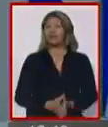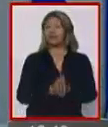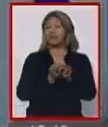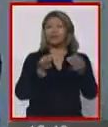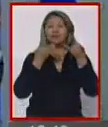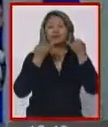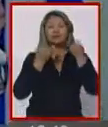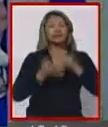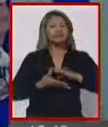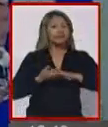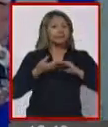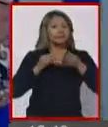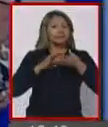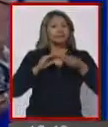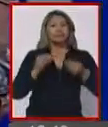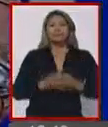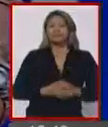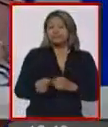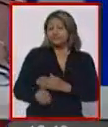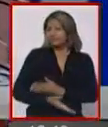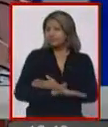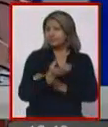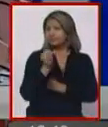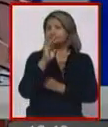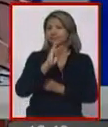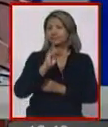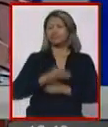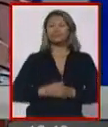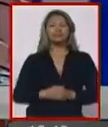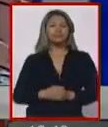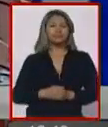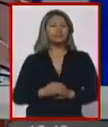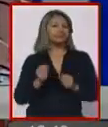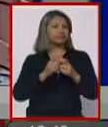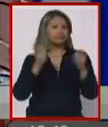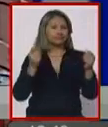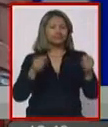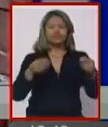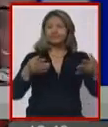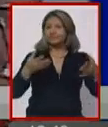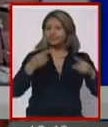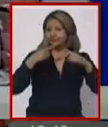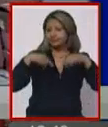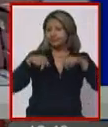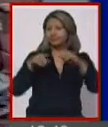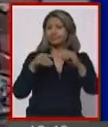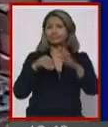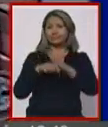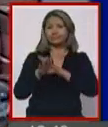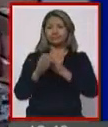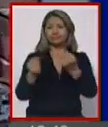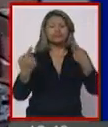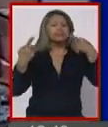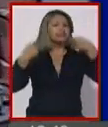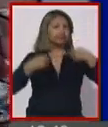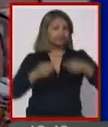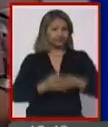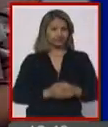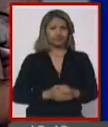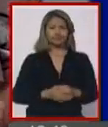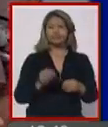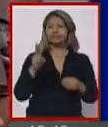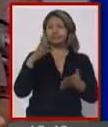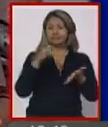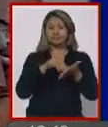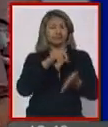Ampliamos inmediatamente la información. La madrugada de este miércoles, en el mega operativo, se registraron enfrentamientos entre